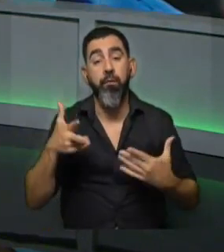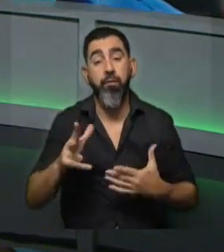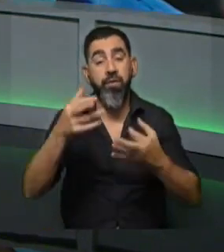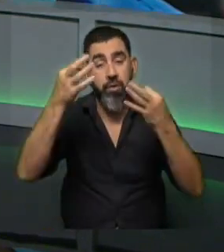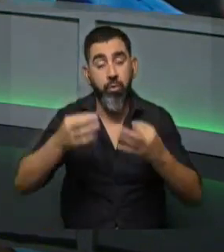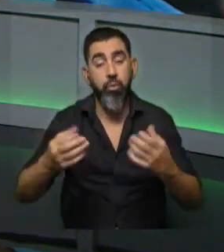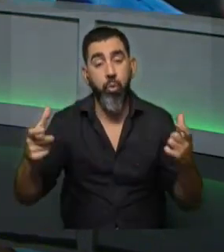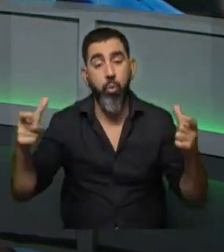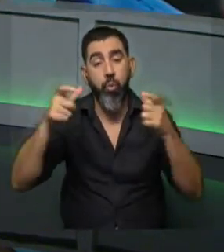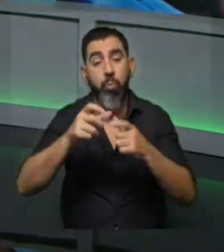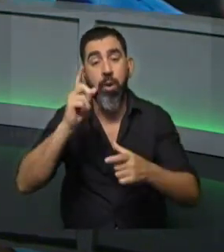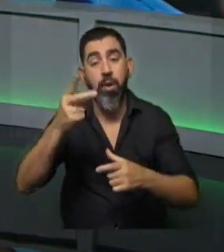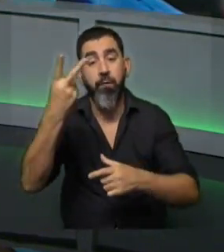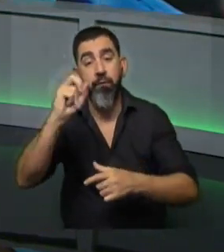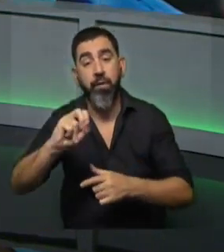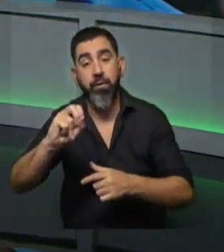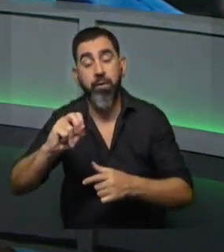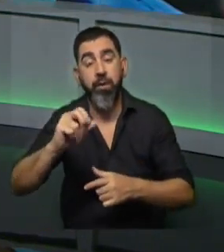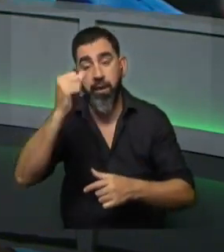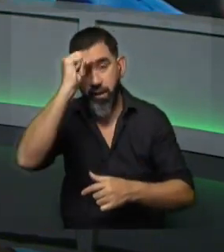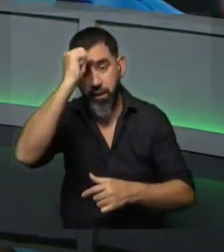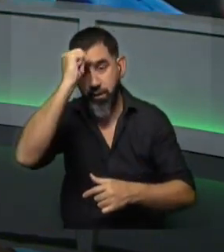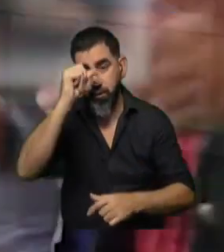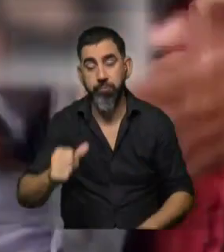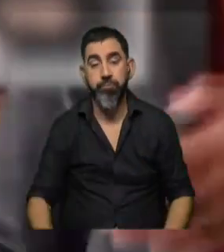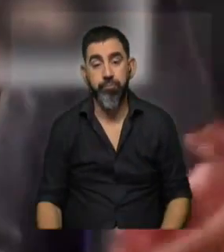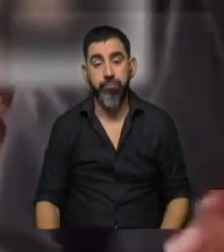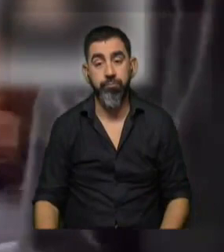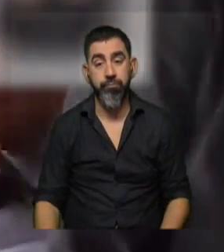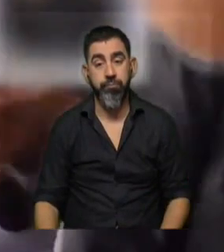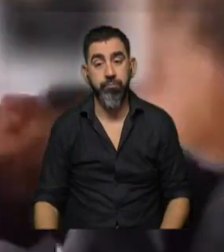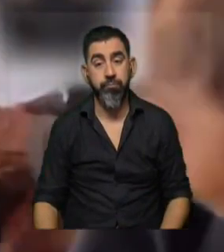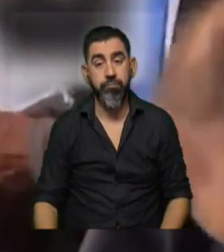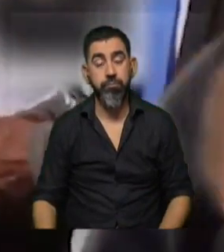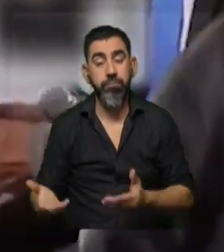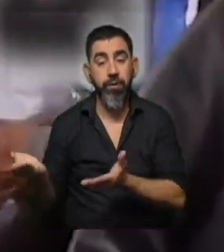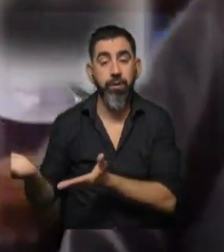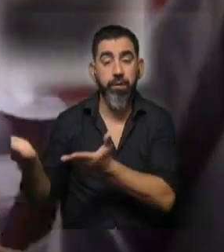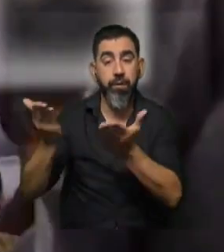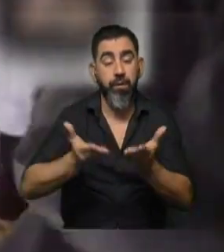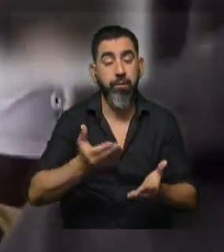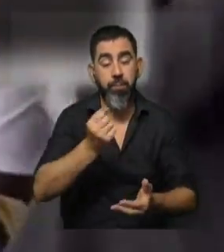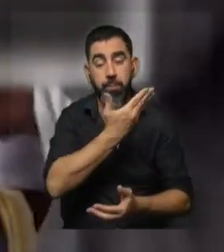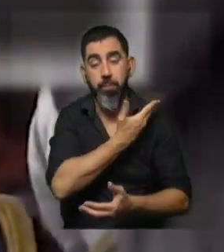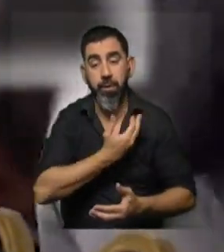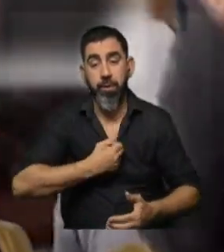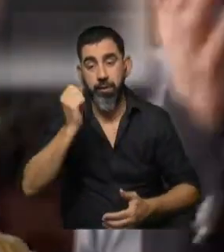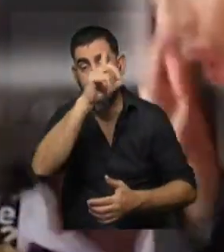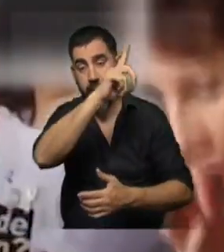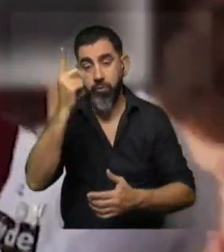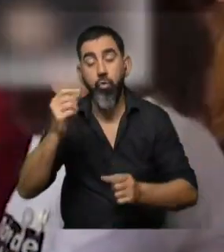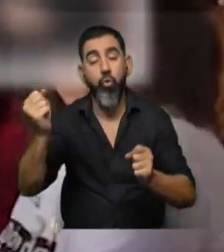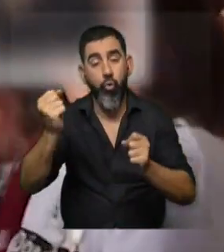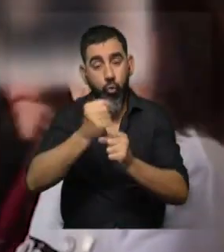coincide con la Cumbre del g20 que se va a realizar en India la invitación al presidente uruguayo había sido